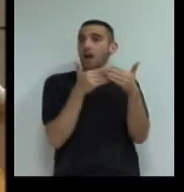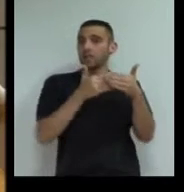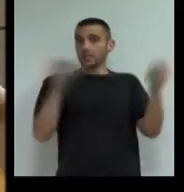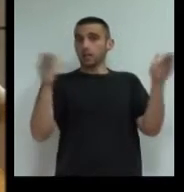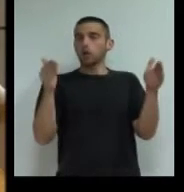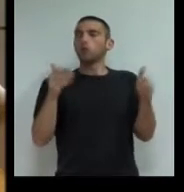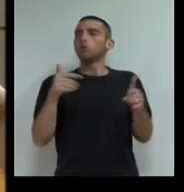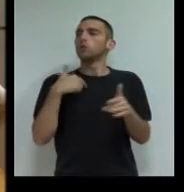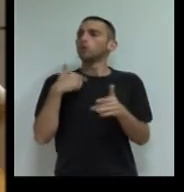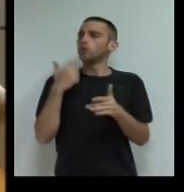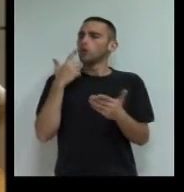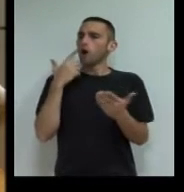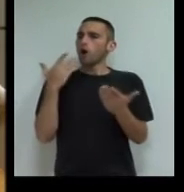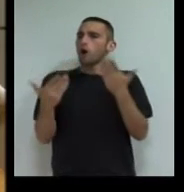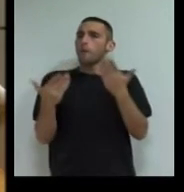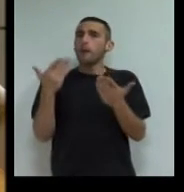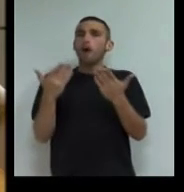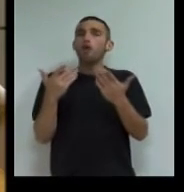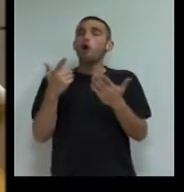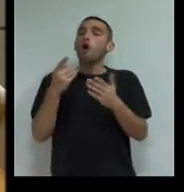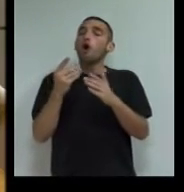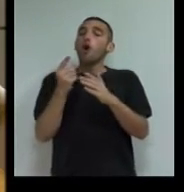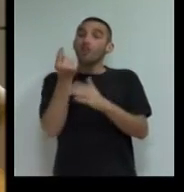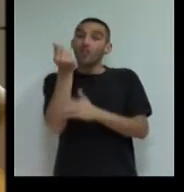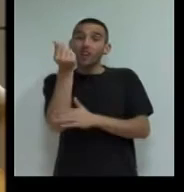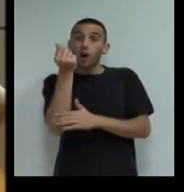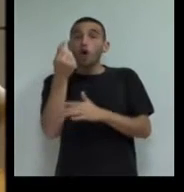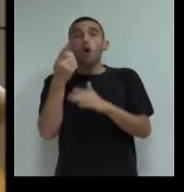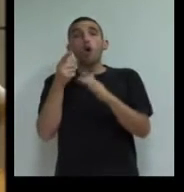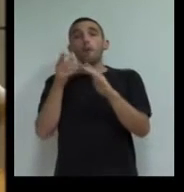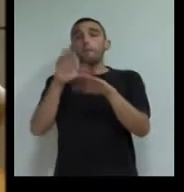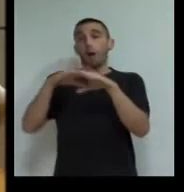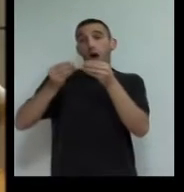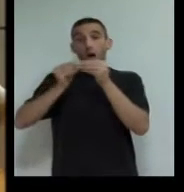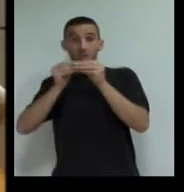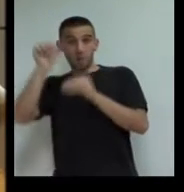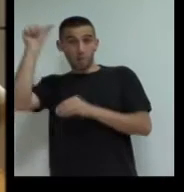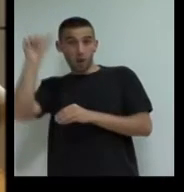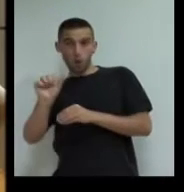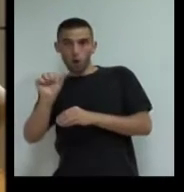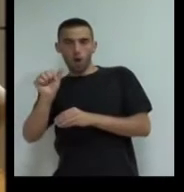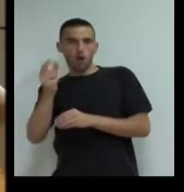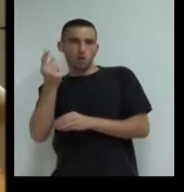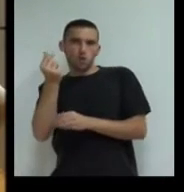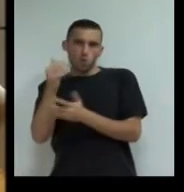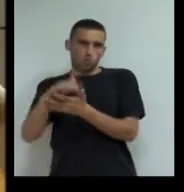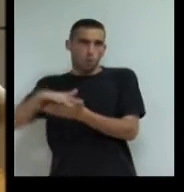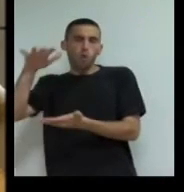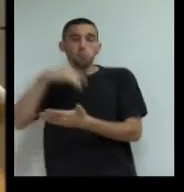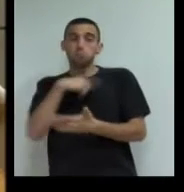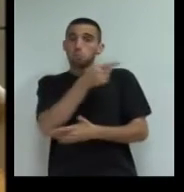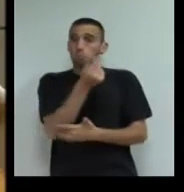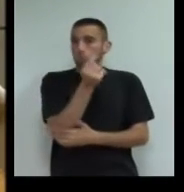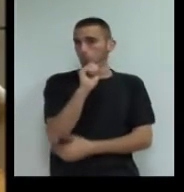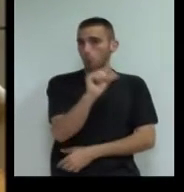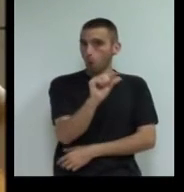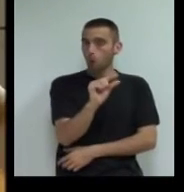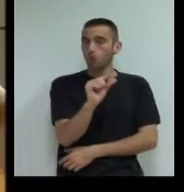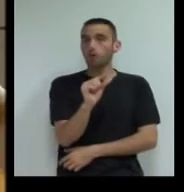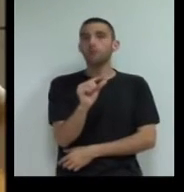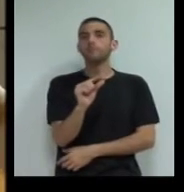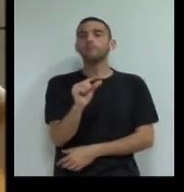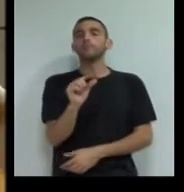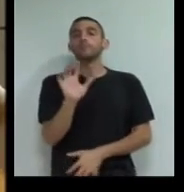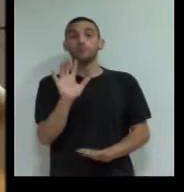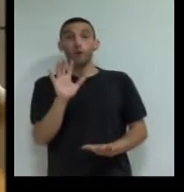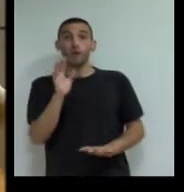de una producción es muy poco, es pecata minuta, es el chocolate del loro, azúcar del loro, lo que queráis decir. Pero lo cierto y verdad